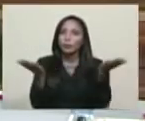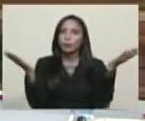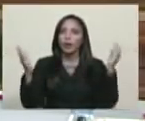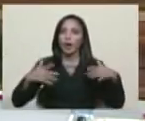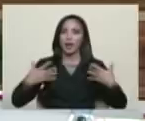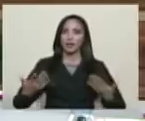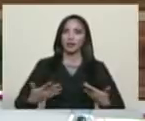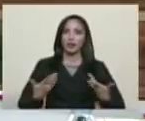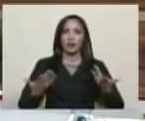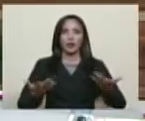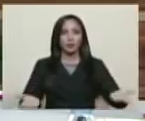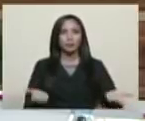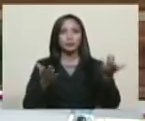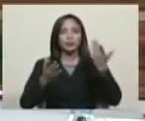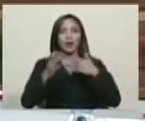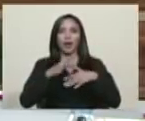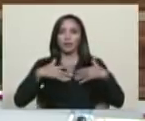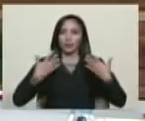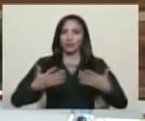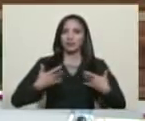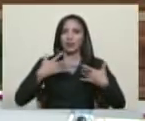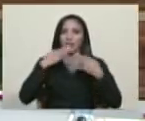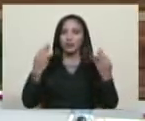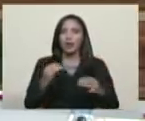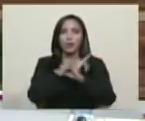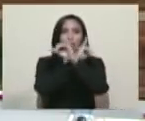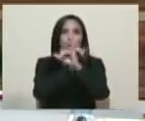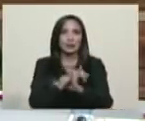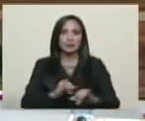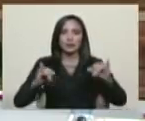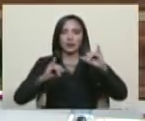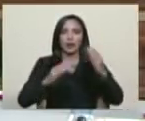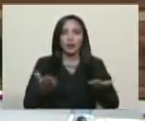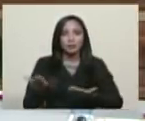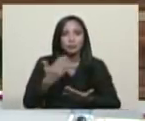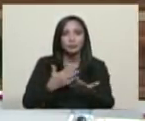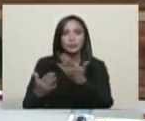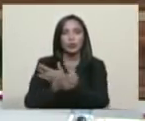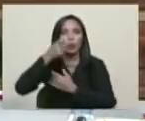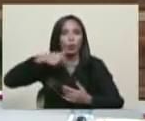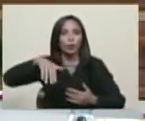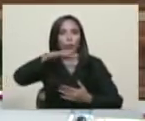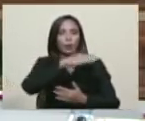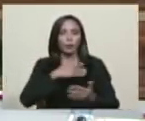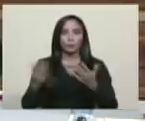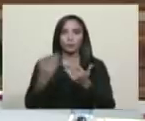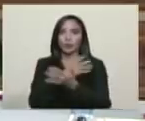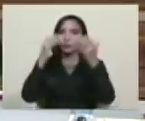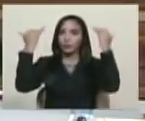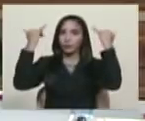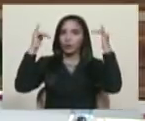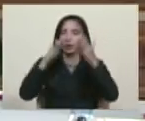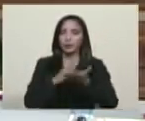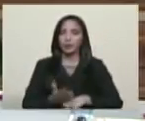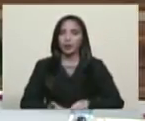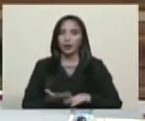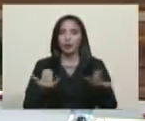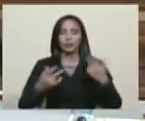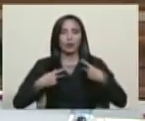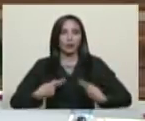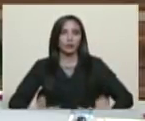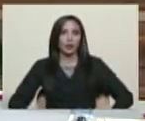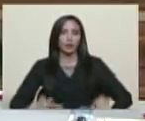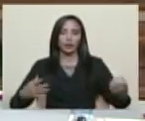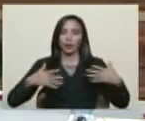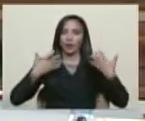y construir la felicidad social, la felicidad compartida. Hay que celebrar la vida como un hecho